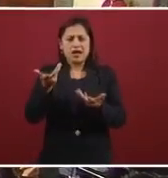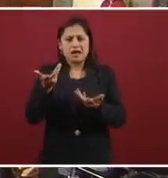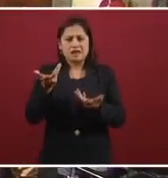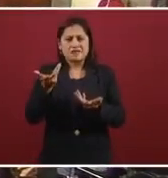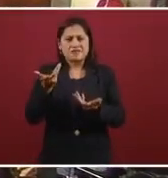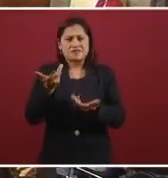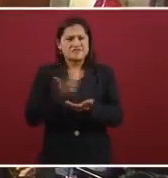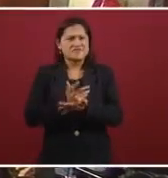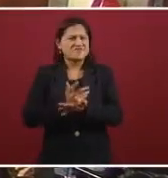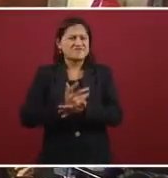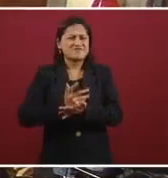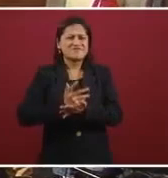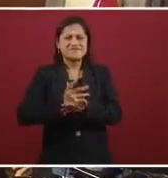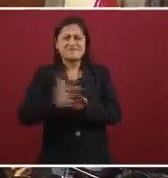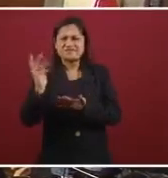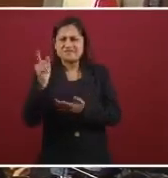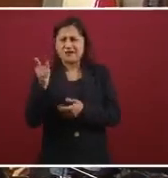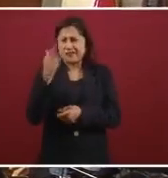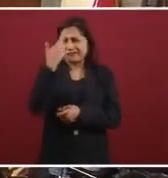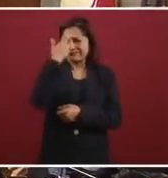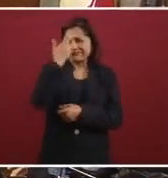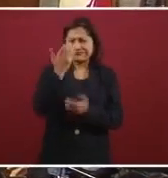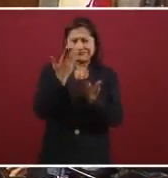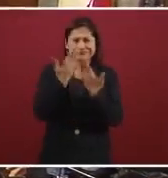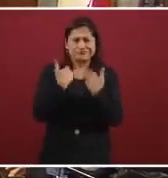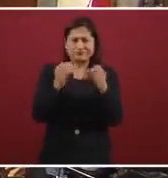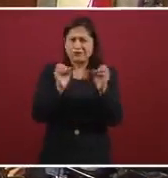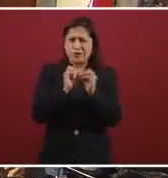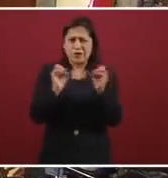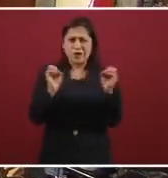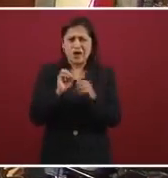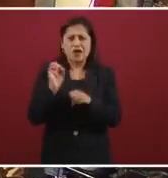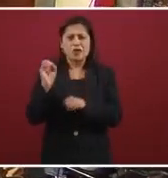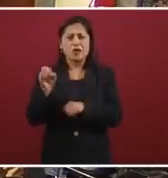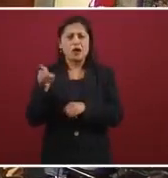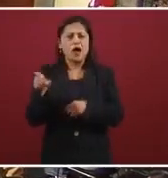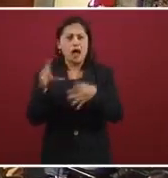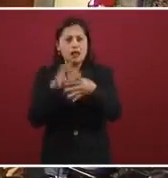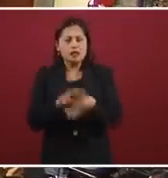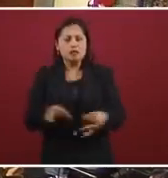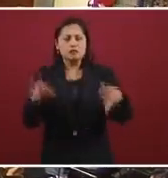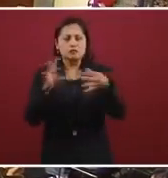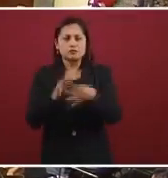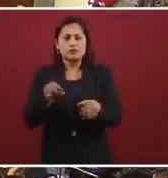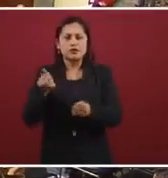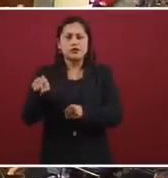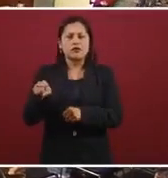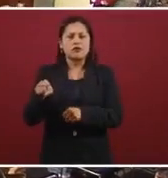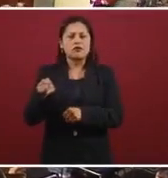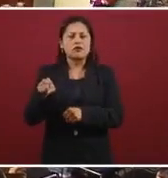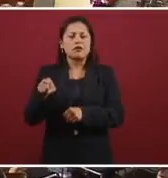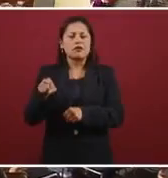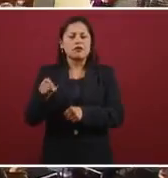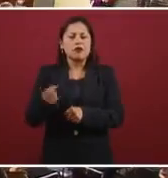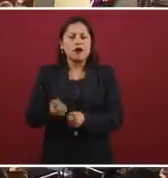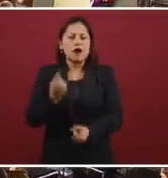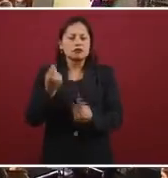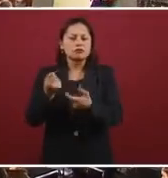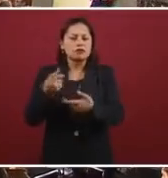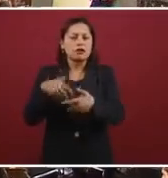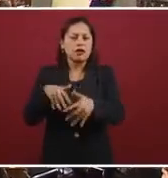cuando no se argumenta, cuando no se lucha por una causa justa, la misma